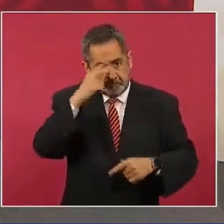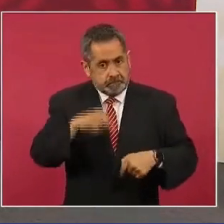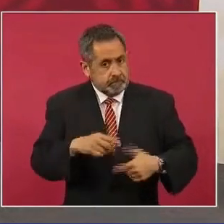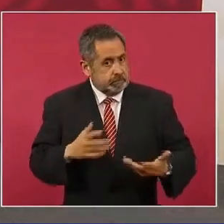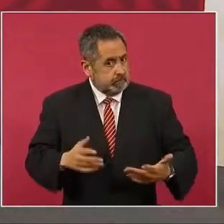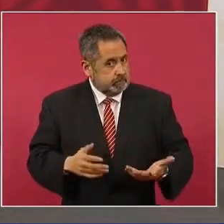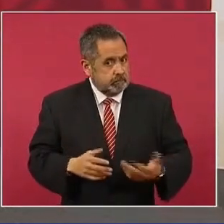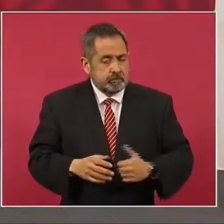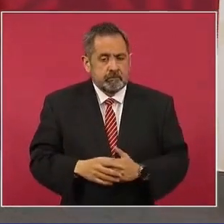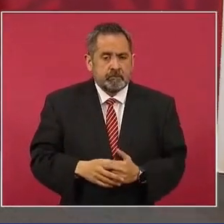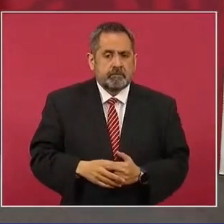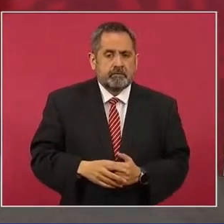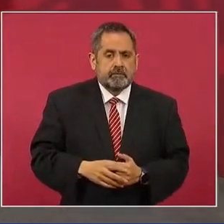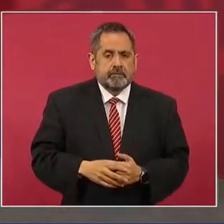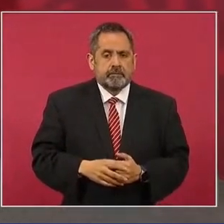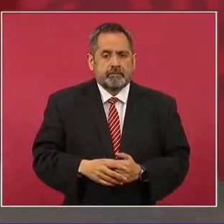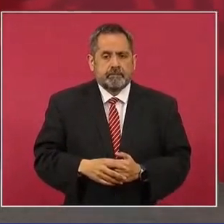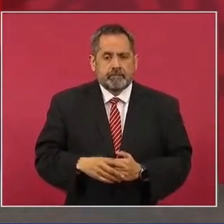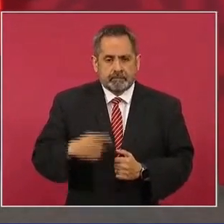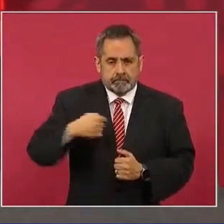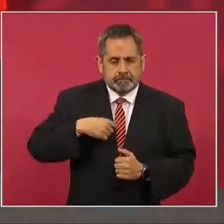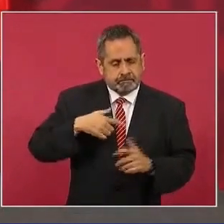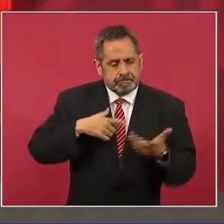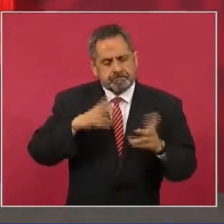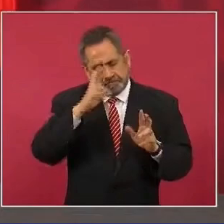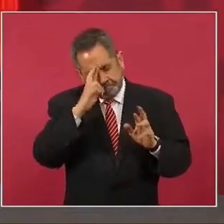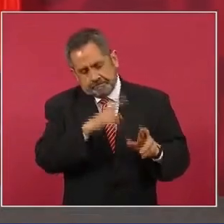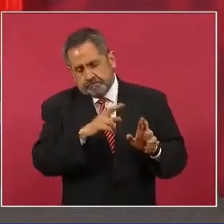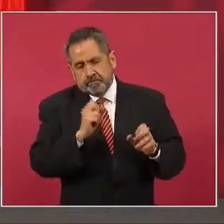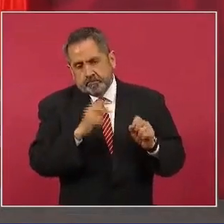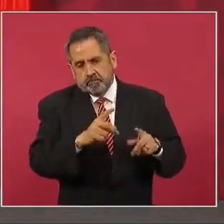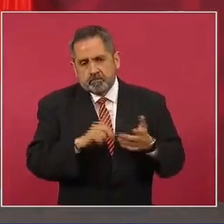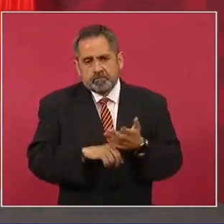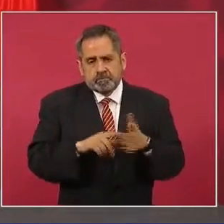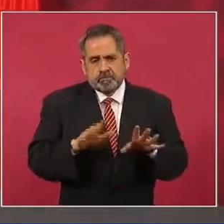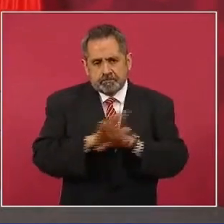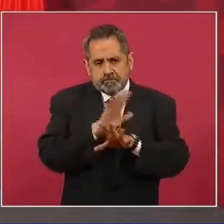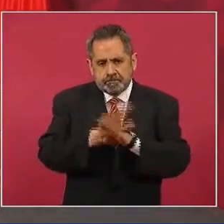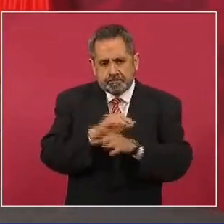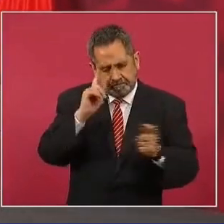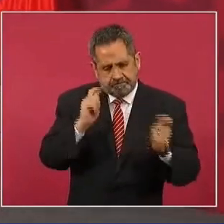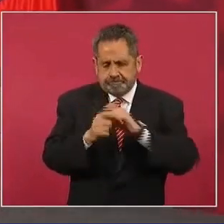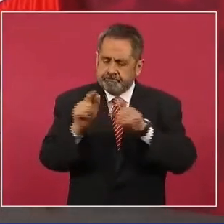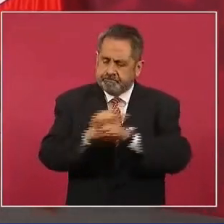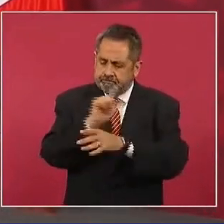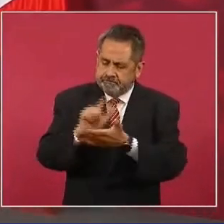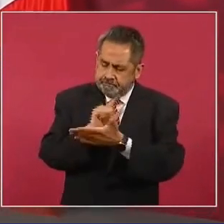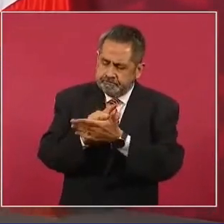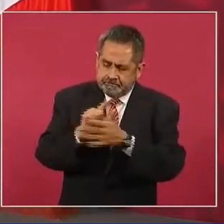Nosotros hemos respetado eso, no hemos cambiado ese marco legal,